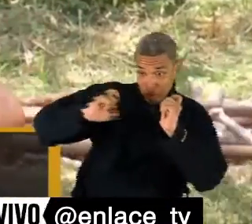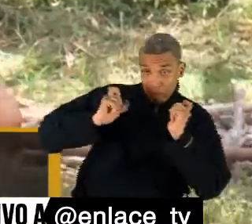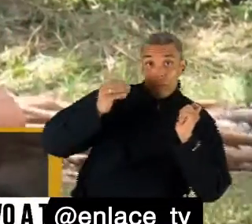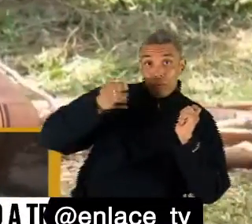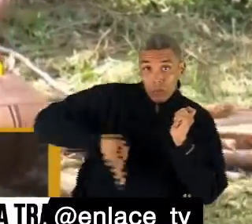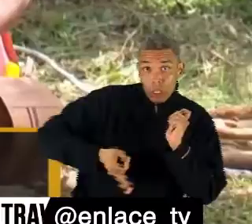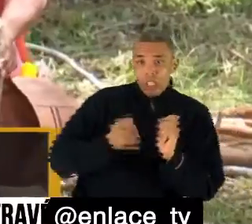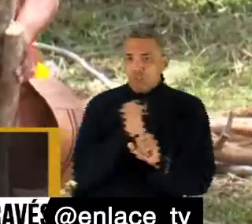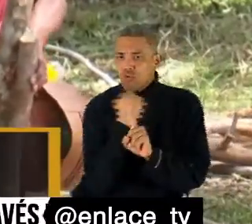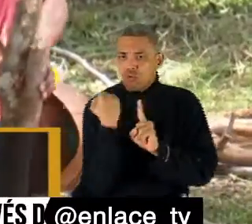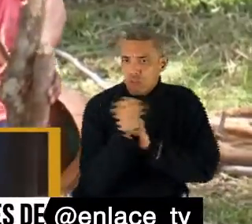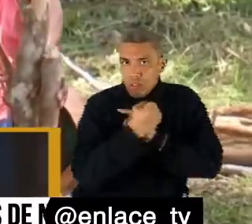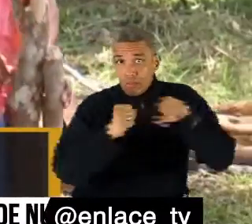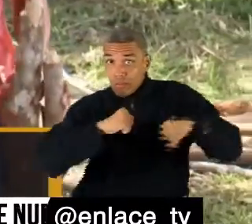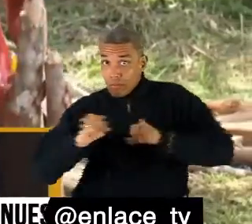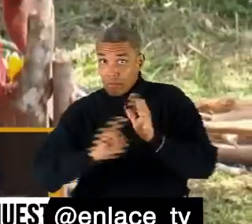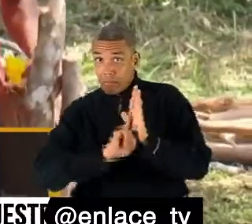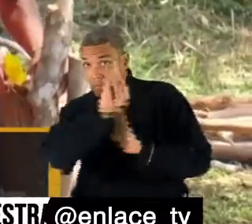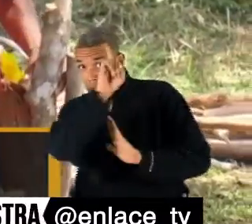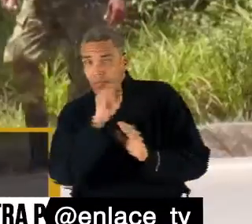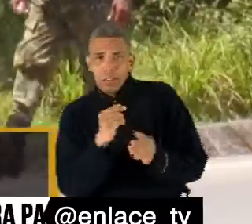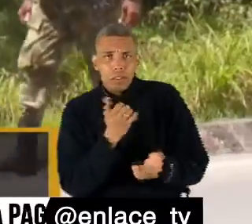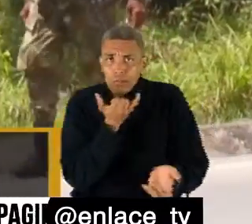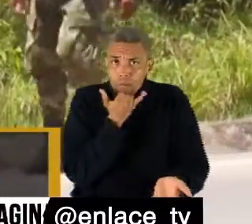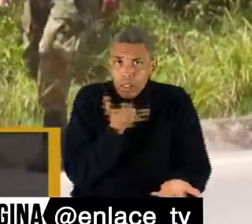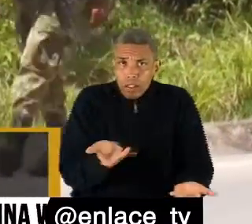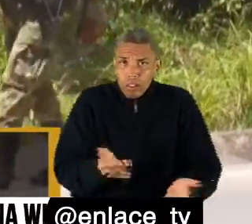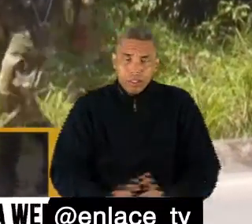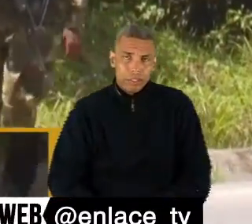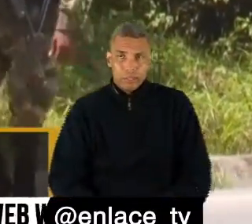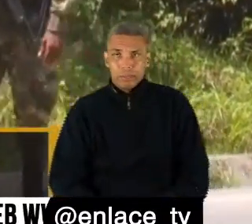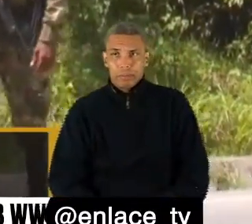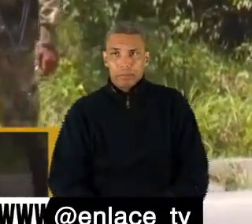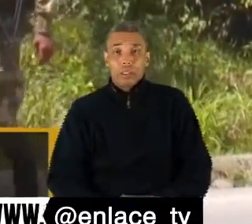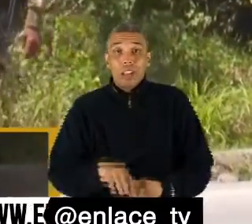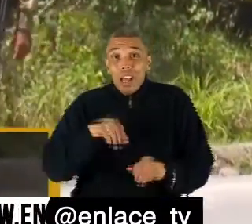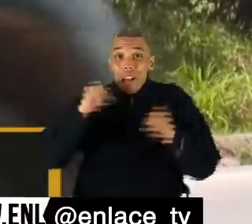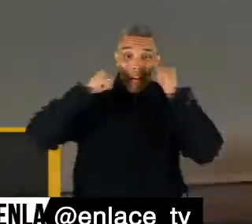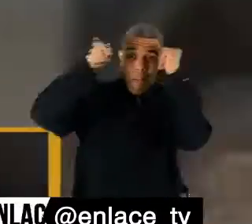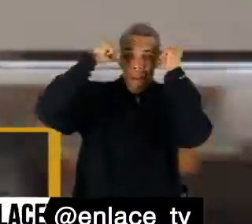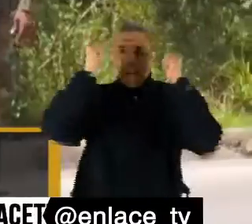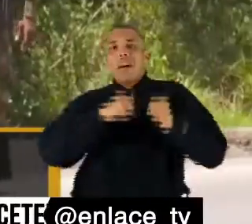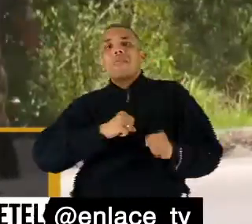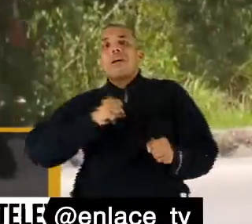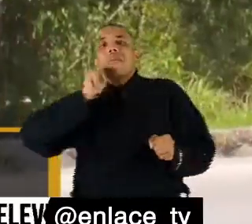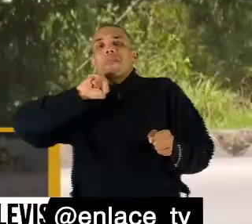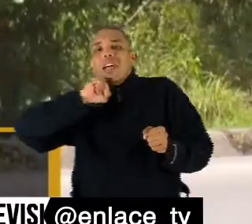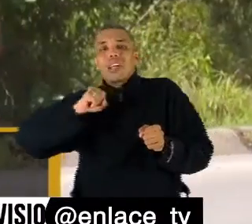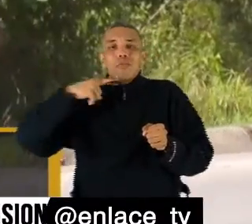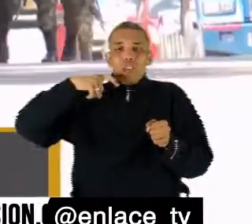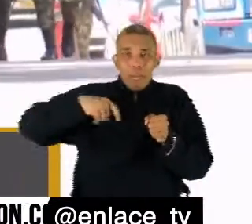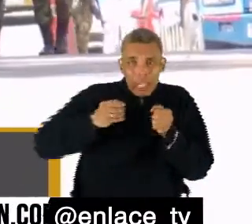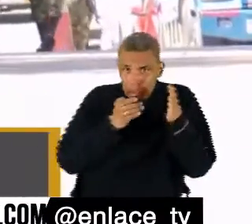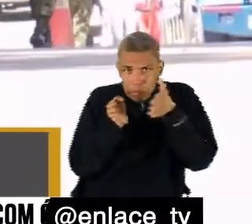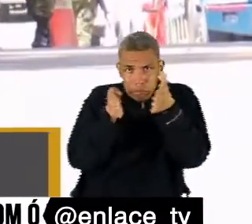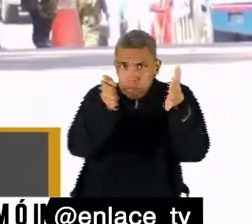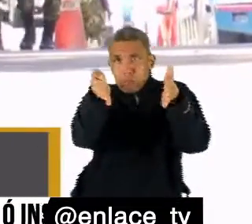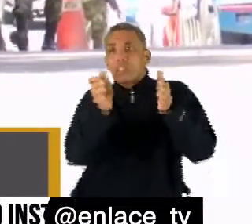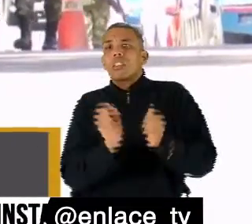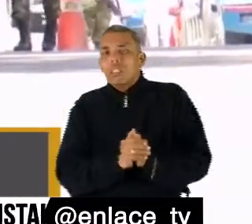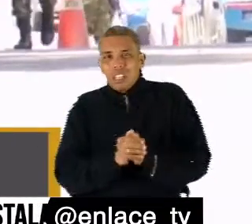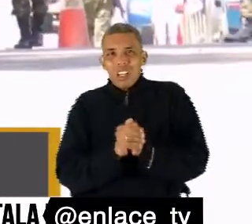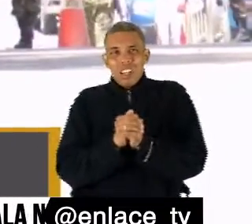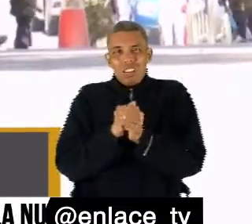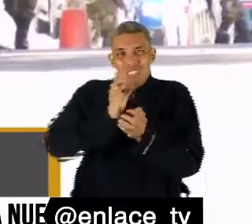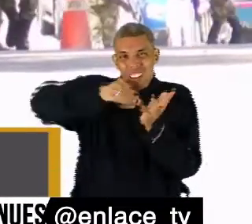estructurales en el país. Hasta el momento en el sector no se han presentado bloqueos ni problemas de desorden público. Las autoridades permanecen en la